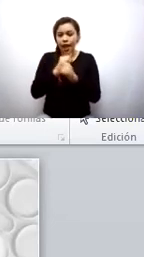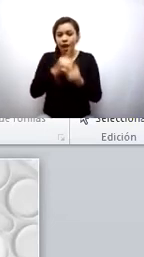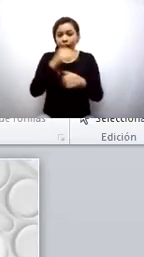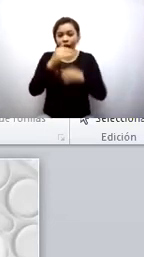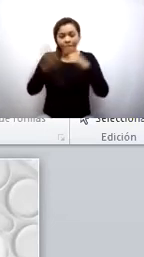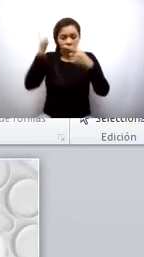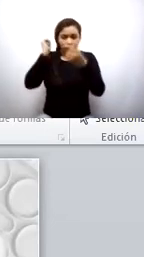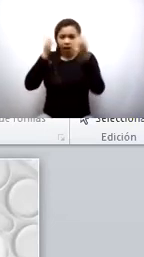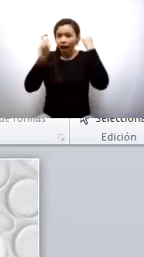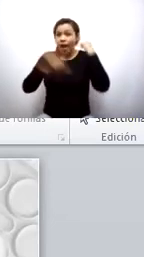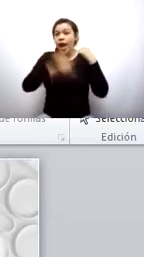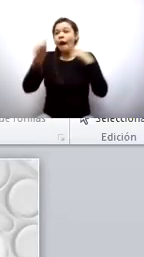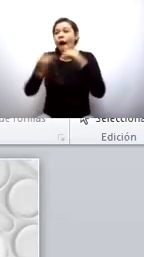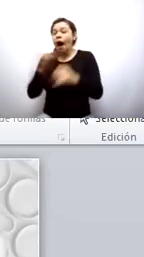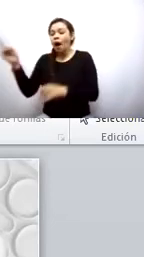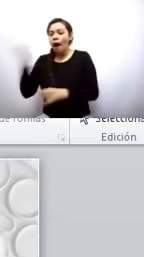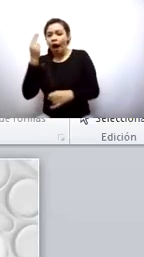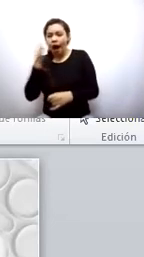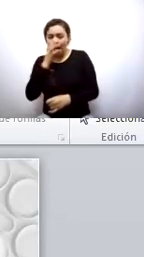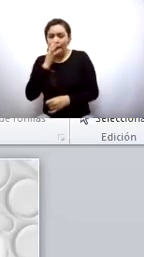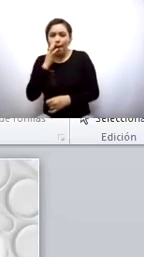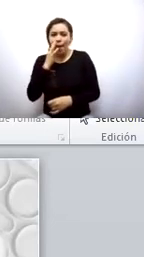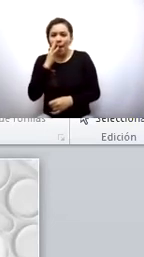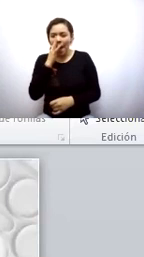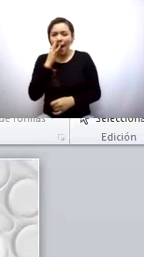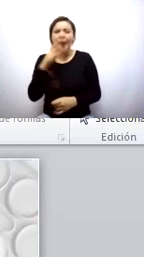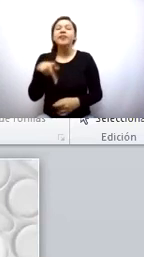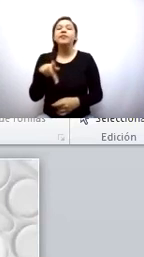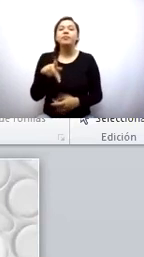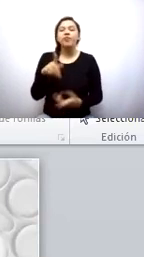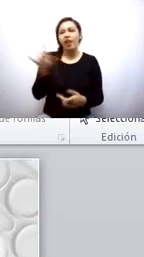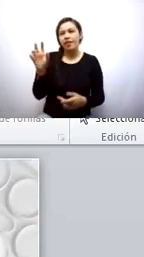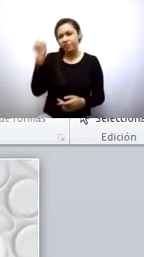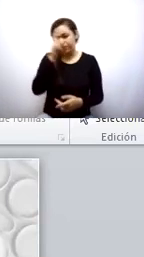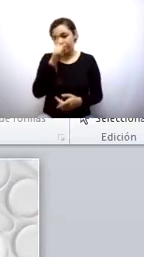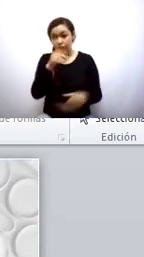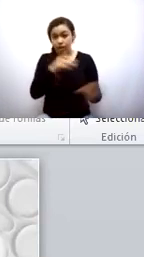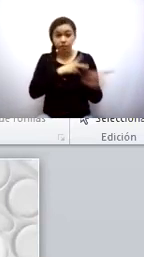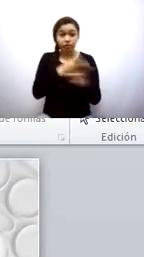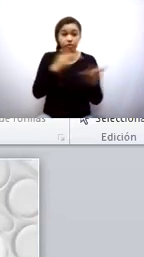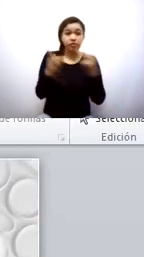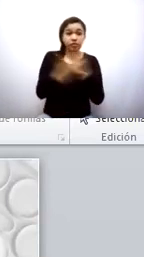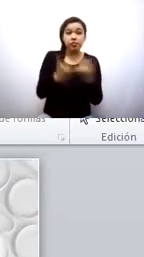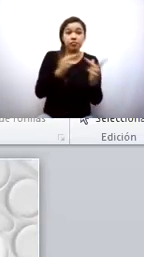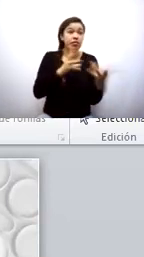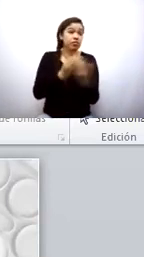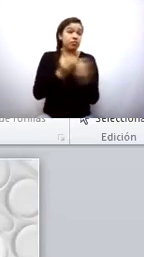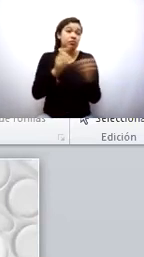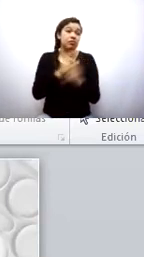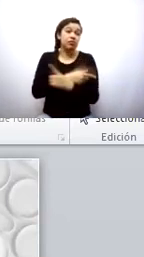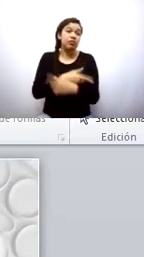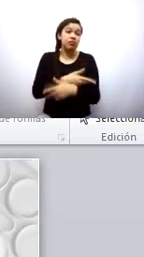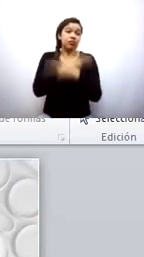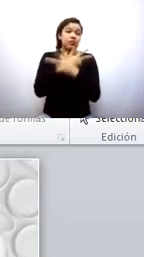complicado. Pero los que entran a prepa, pues trabajas con ellos lo mejor que puedes a distancia, pero también están trabajando